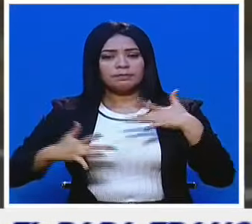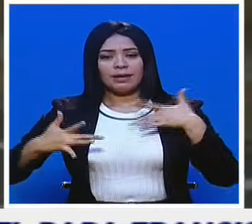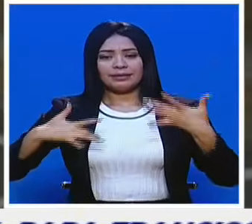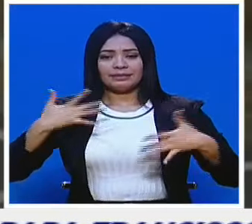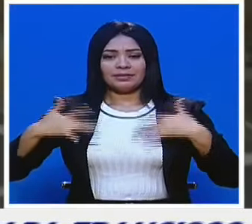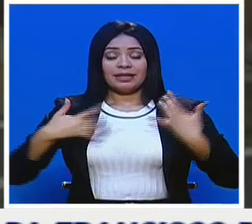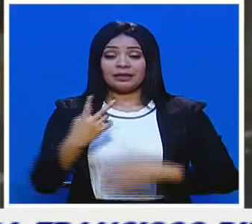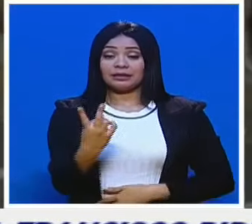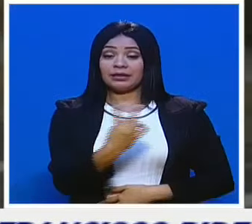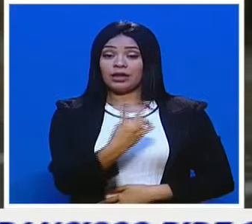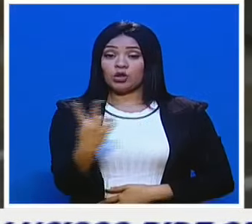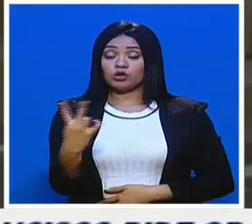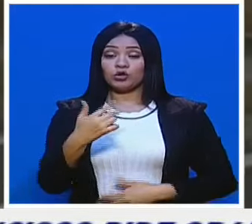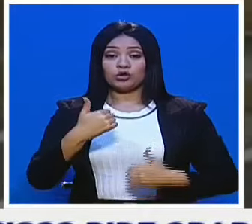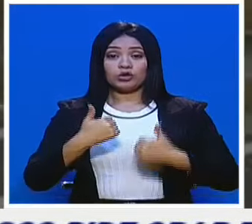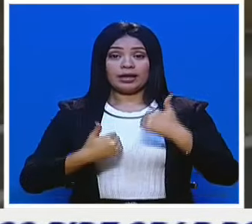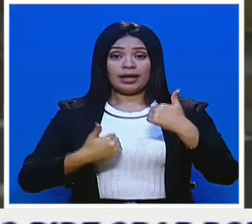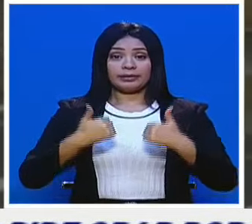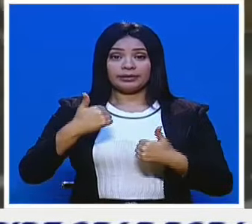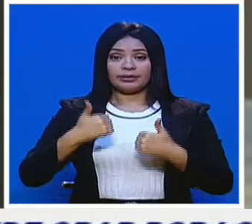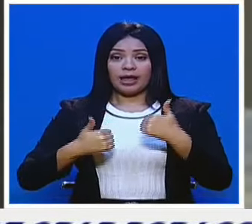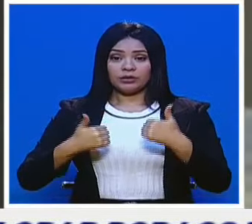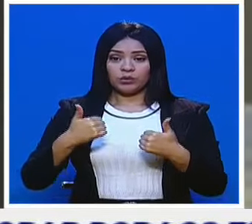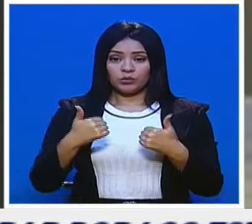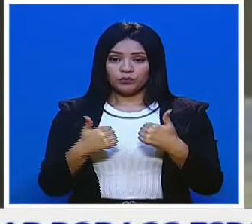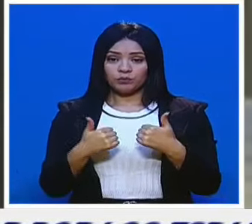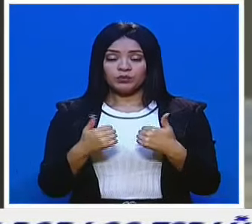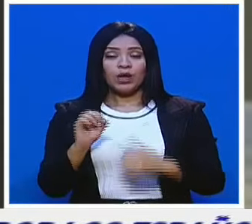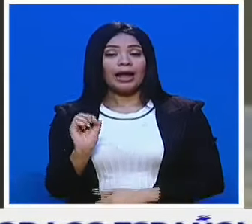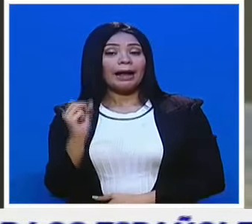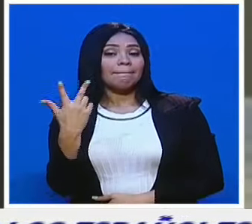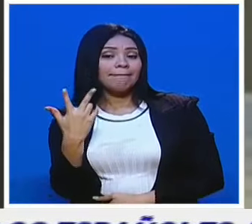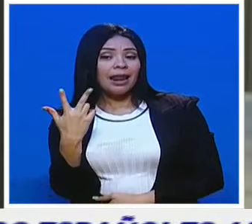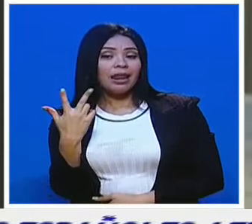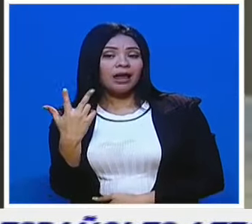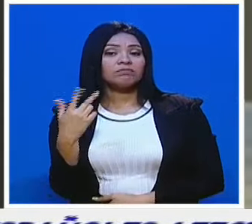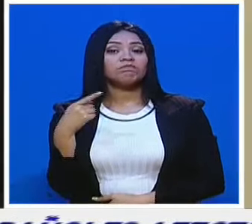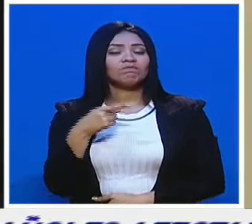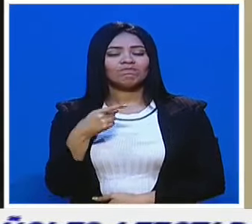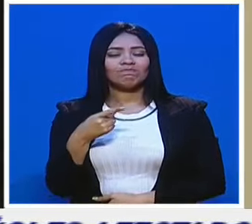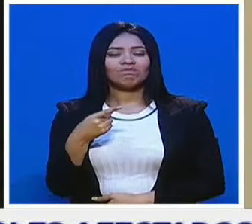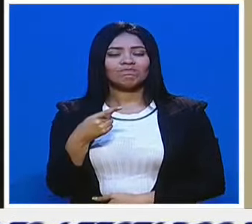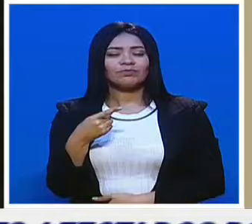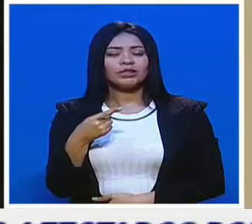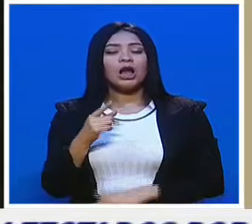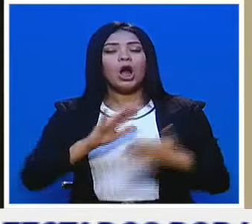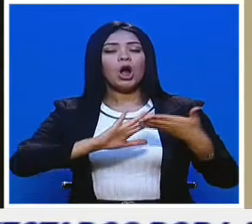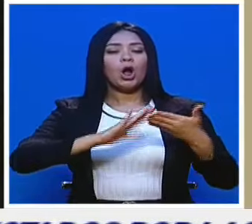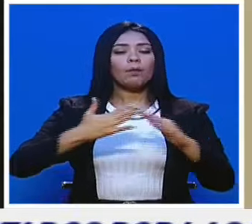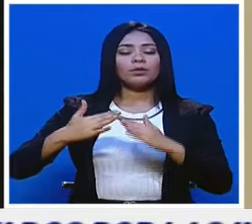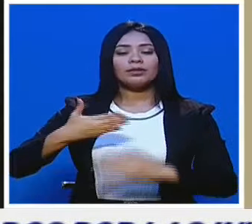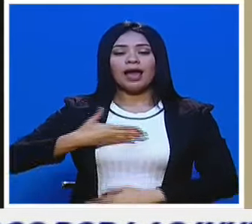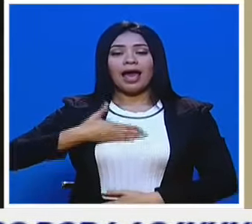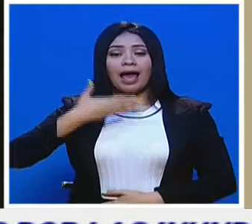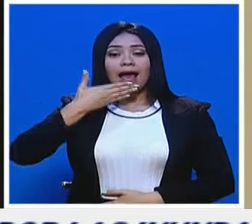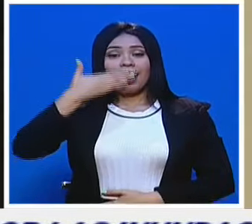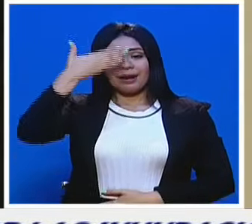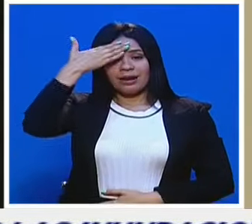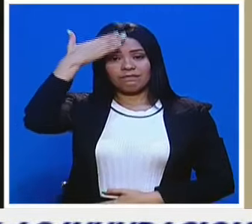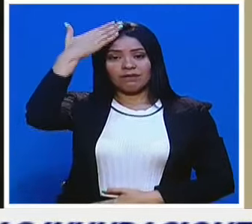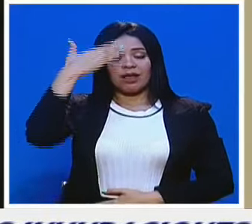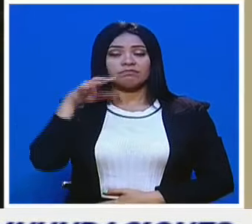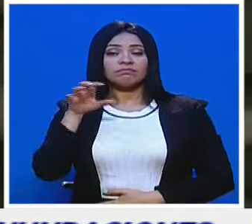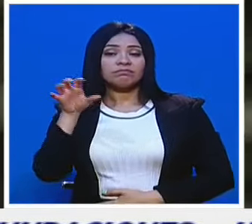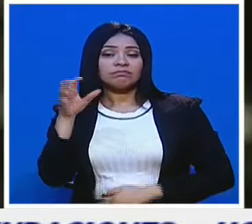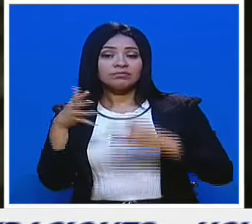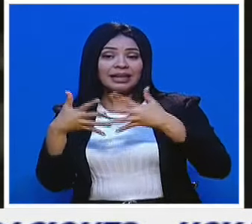dos contendientes. Por su parte, Kamala Harris le está apostando a la comunidad árabe estadounidense. Eso lo